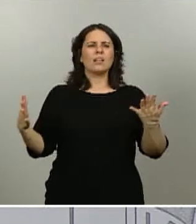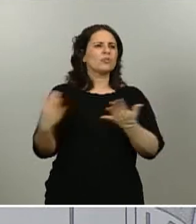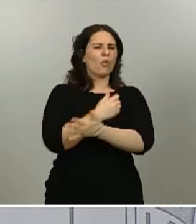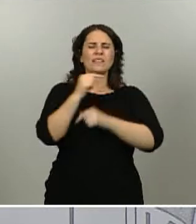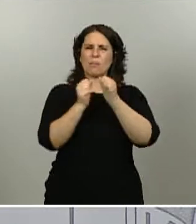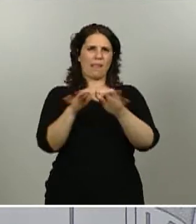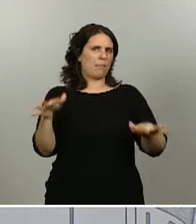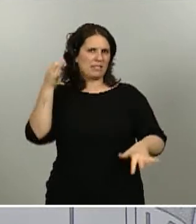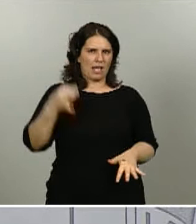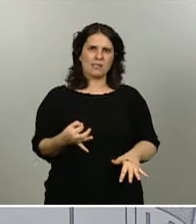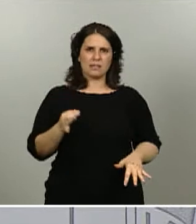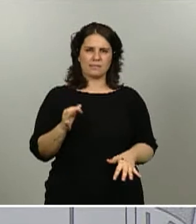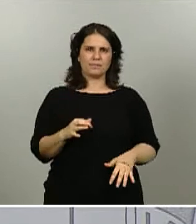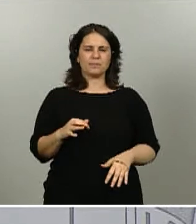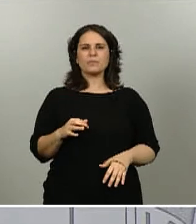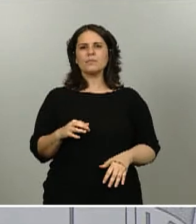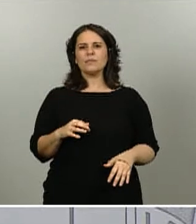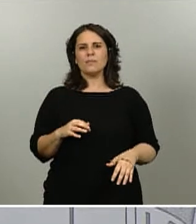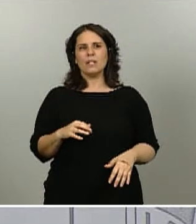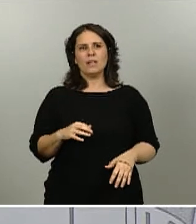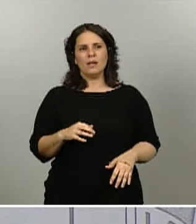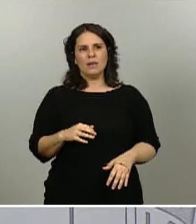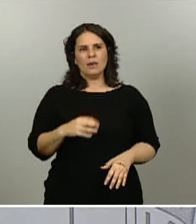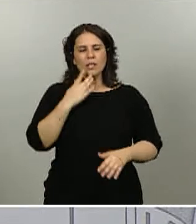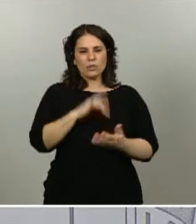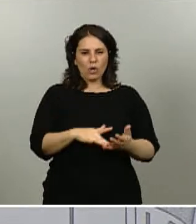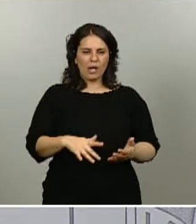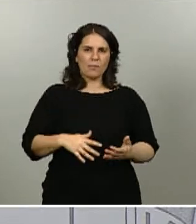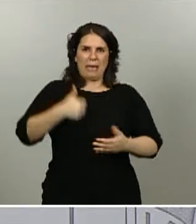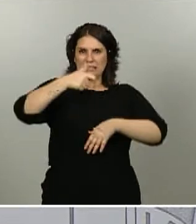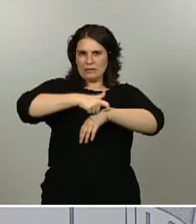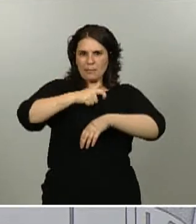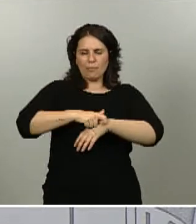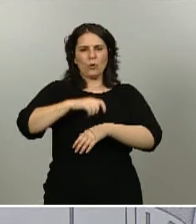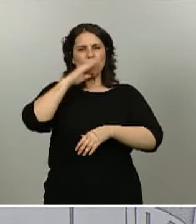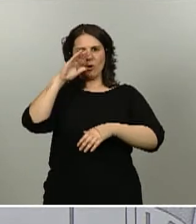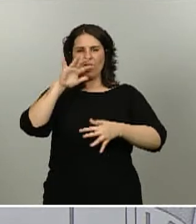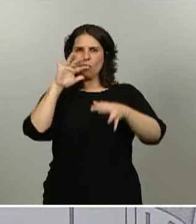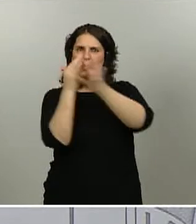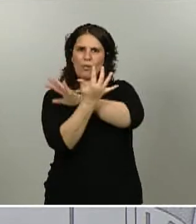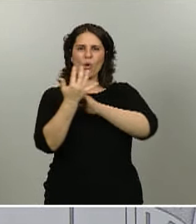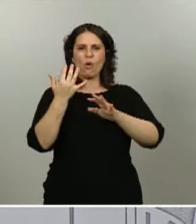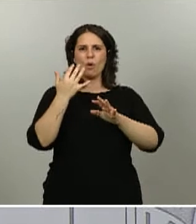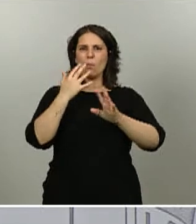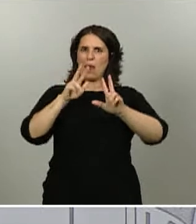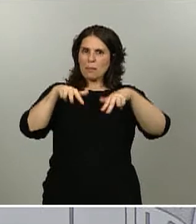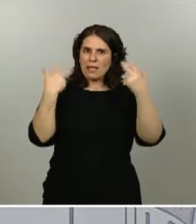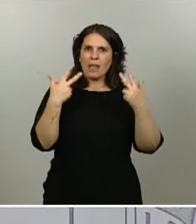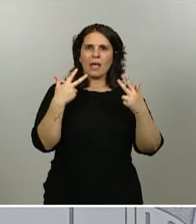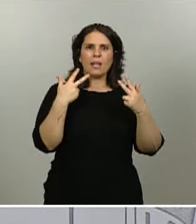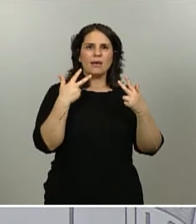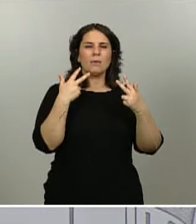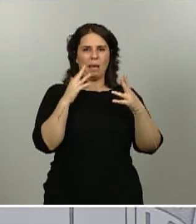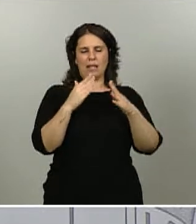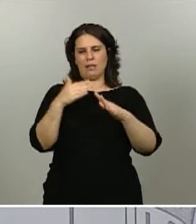va teniendo más tiempo, porque la evolución de la epidemia lo permite, se tienen que verificar la información que se ha ido introduciendo en las bases de